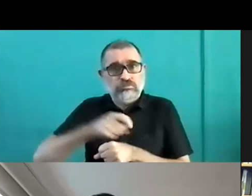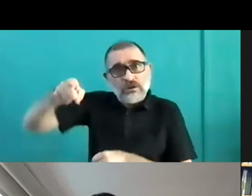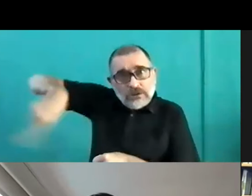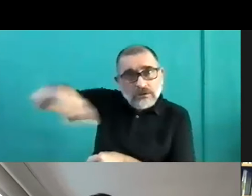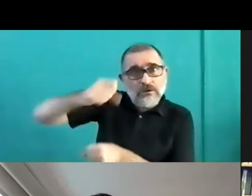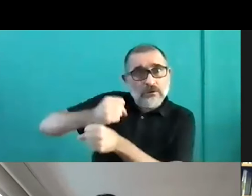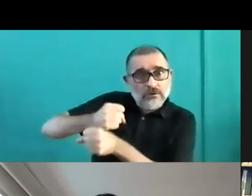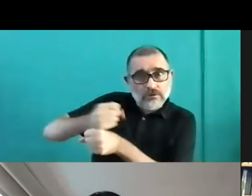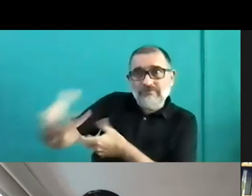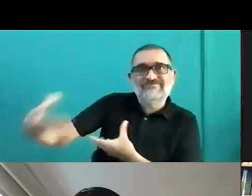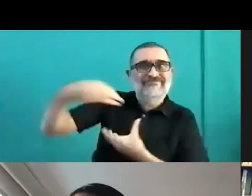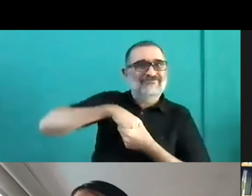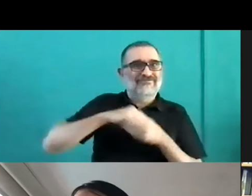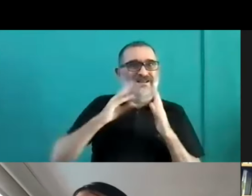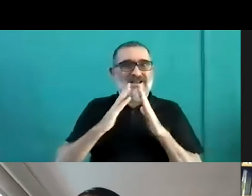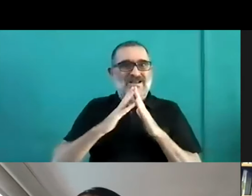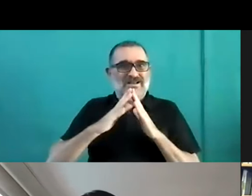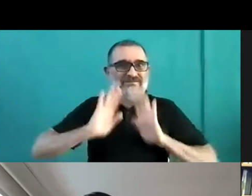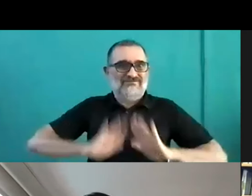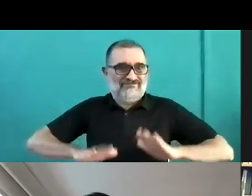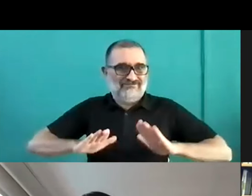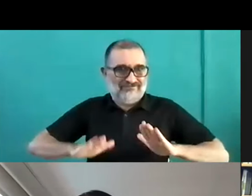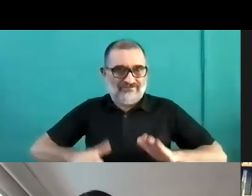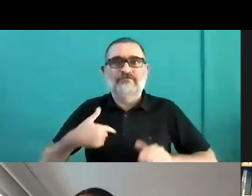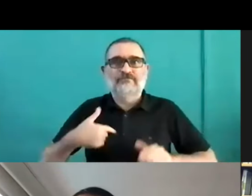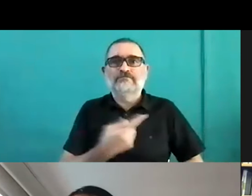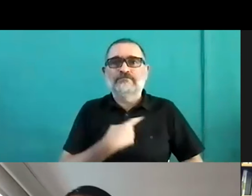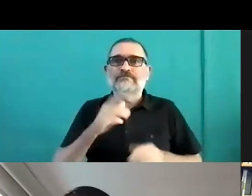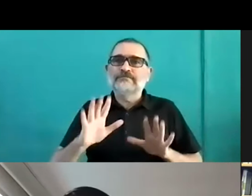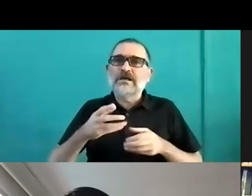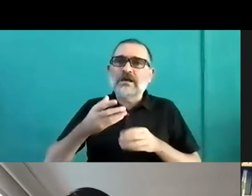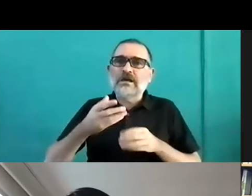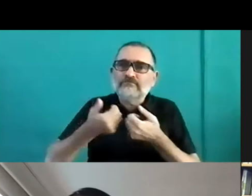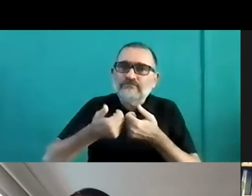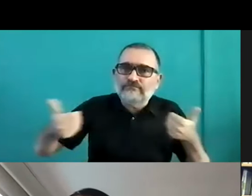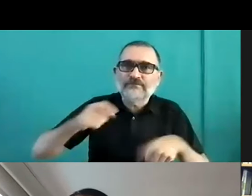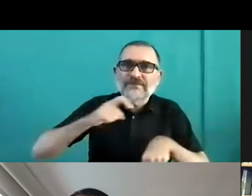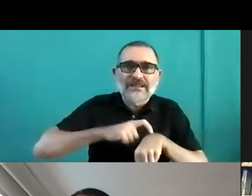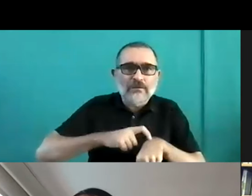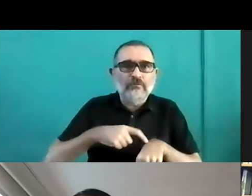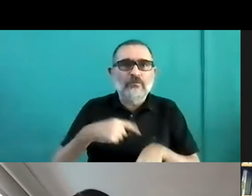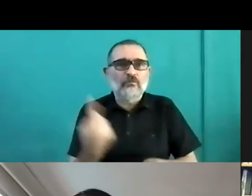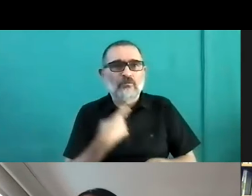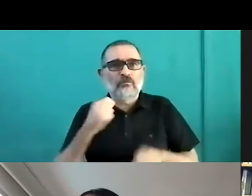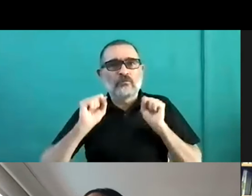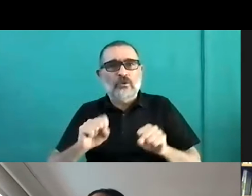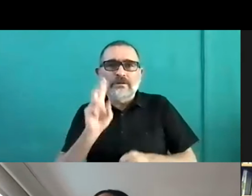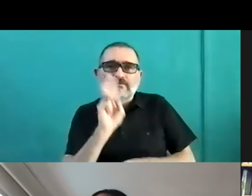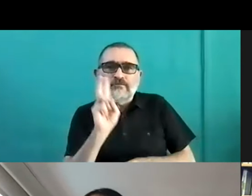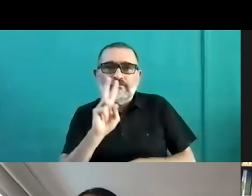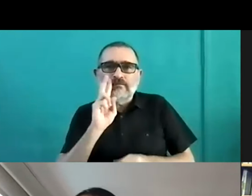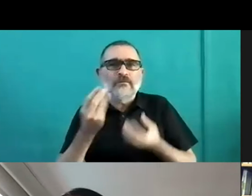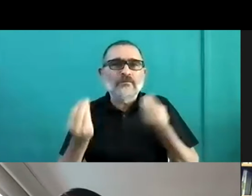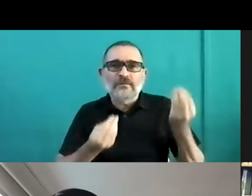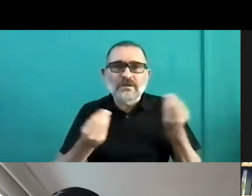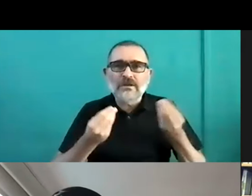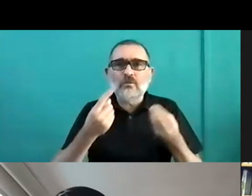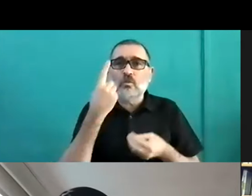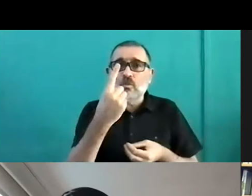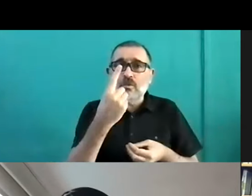Hemos cocinado, hemos visto películas, jugado juegos de mesa y otras muchas